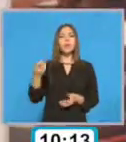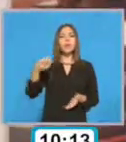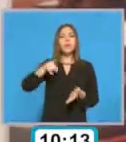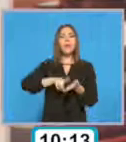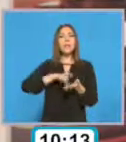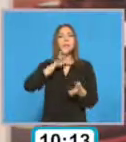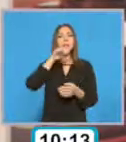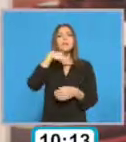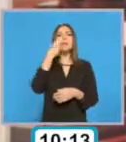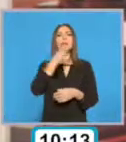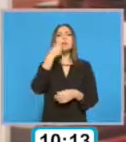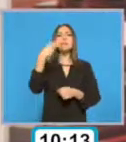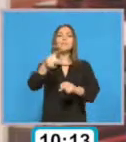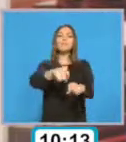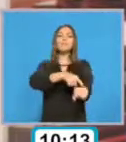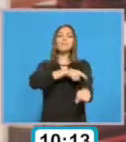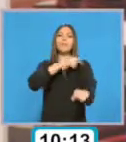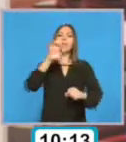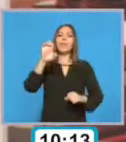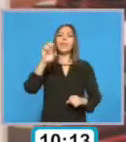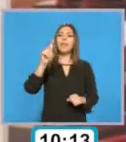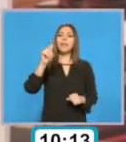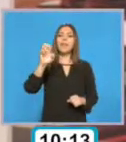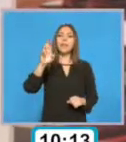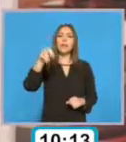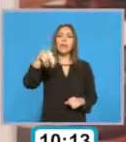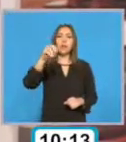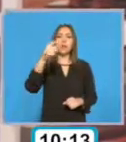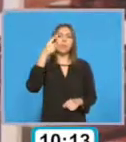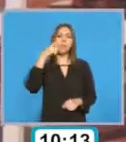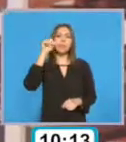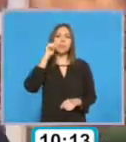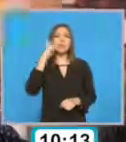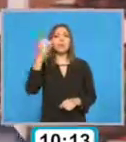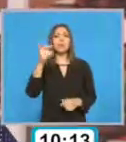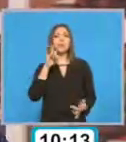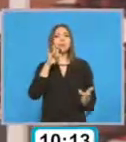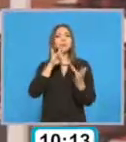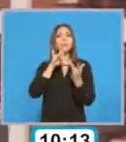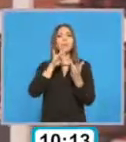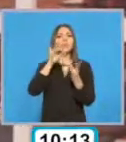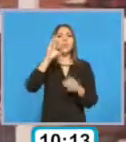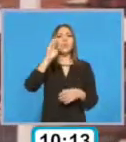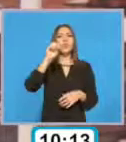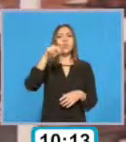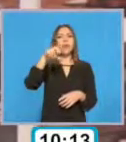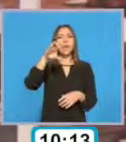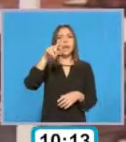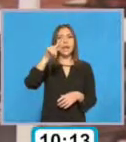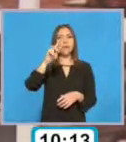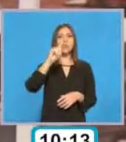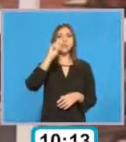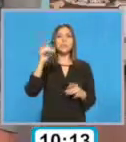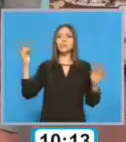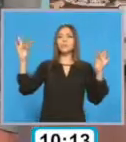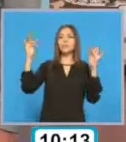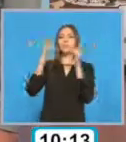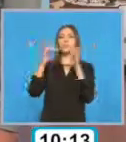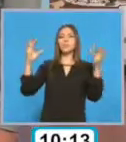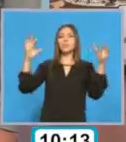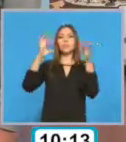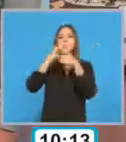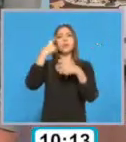eterno. Y conecto, pues es conectar con todo lo eterno, ¿no? De eso se trata un poquito el trabajo del disco nuevo, de